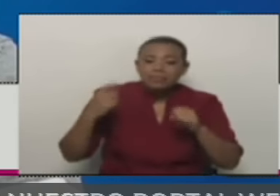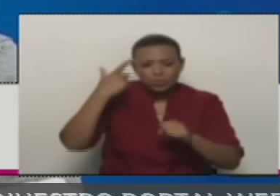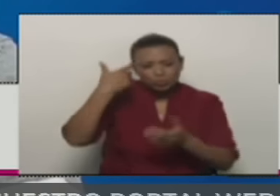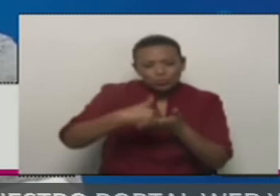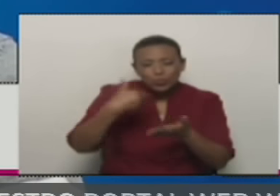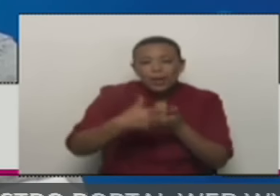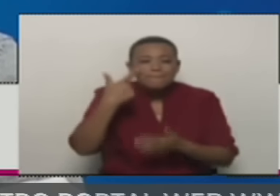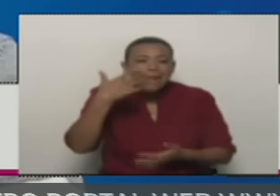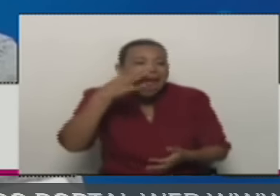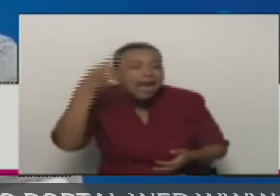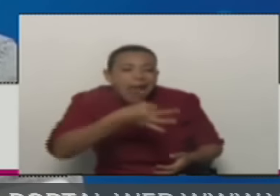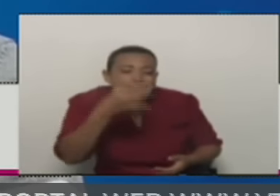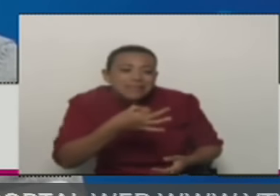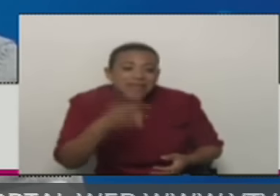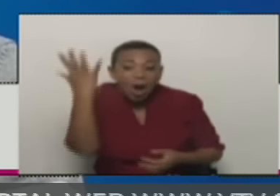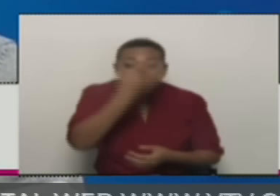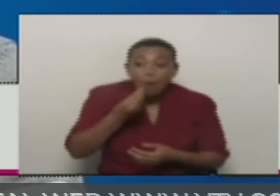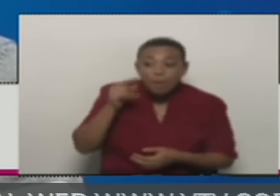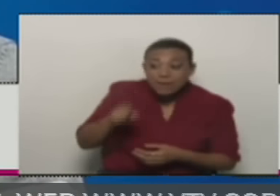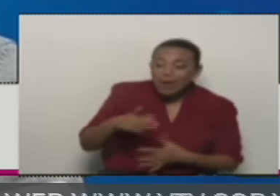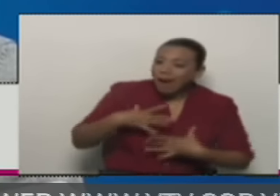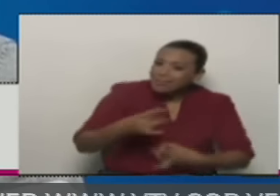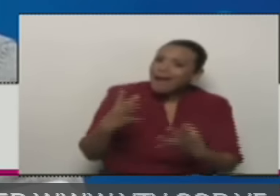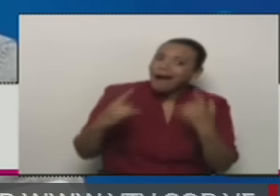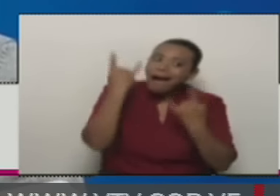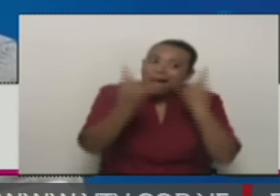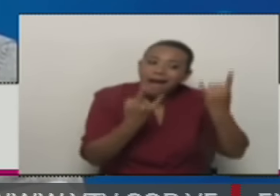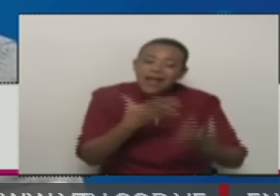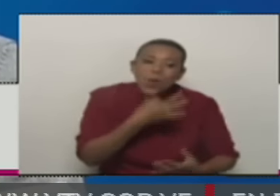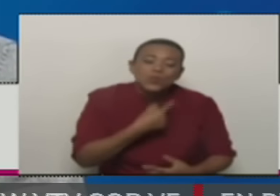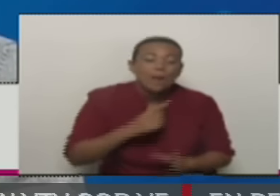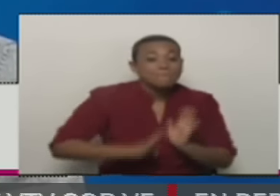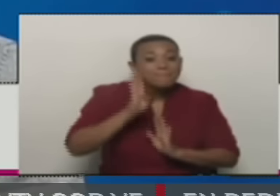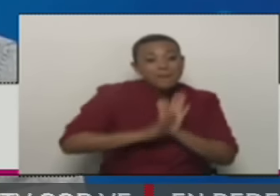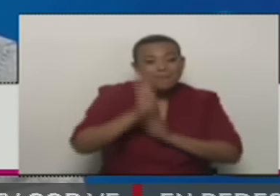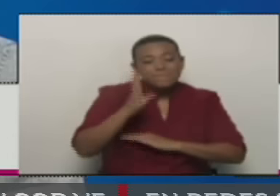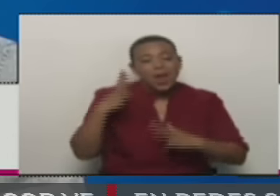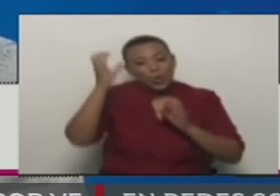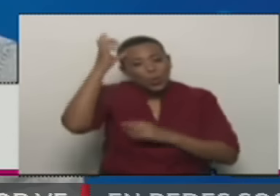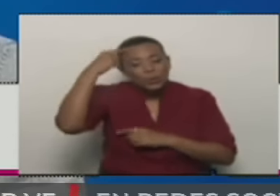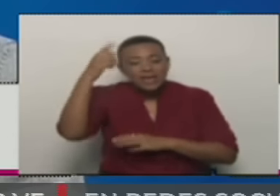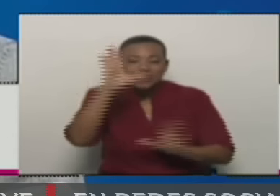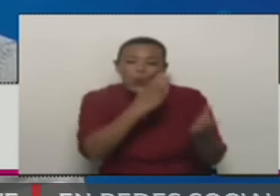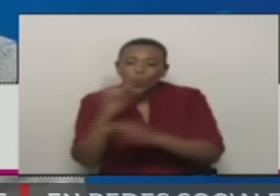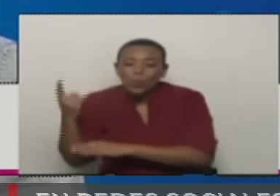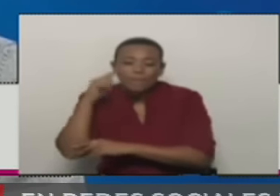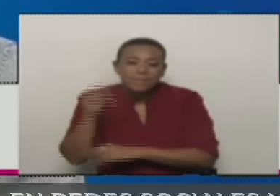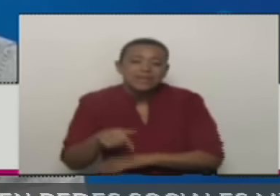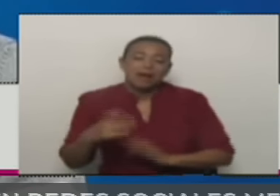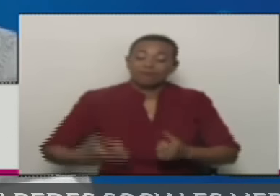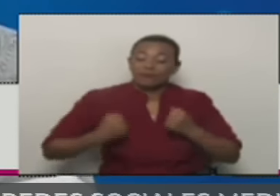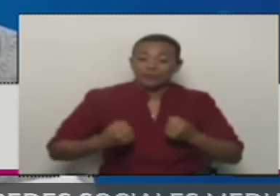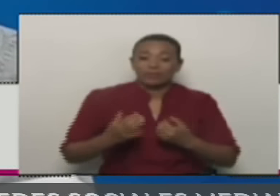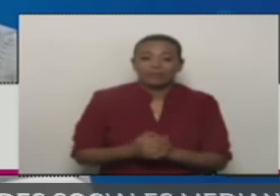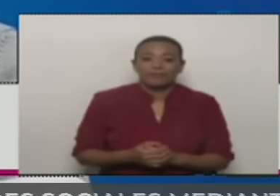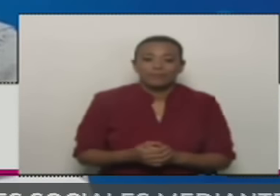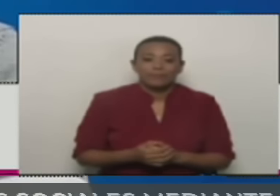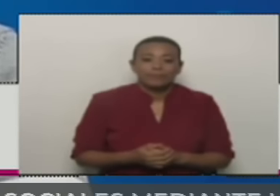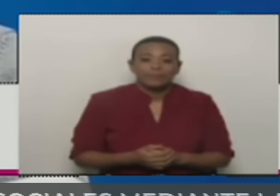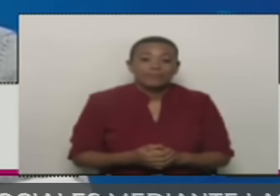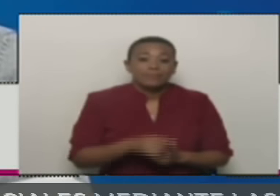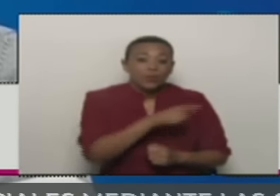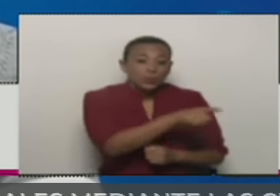y ver en la mirada de los jóvenes ese interés por seguir desarrollando estos conocimientos ecológicos. Fue increíble.